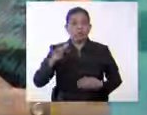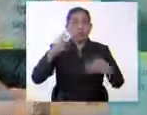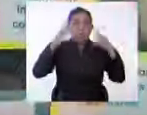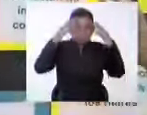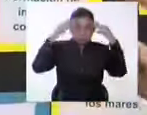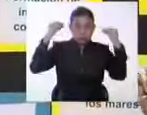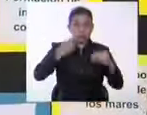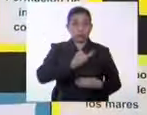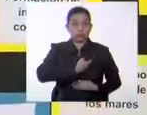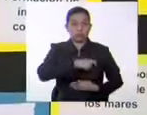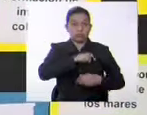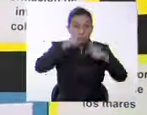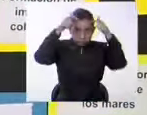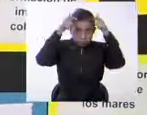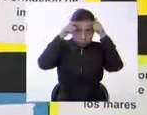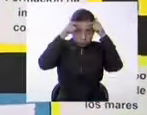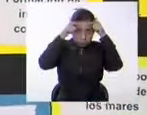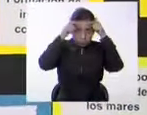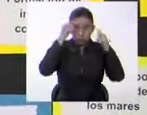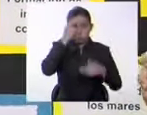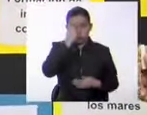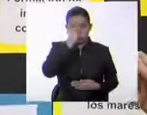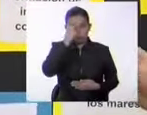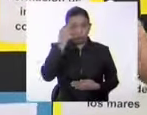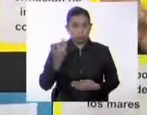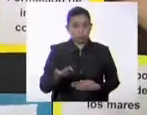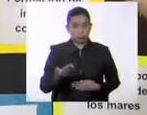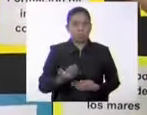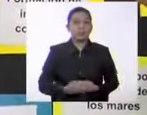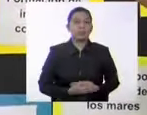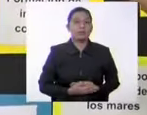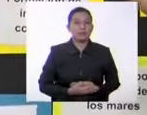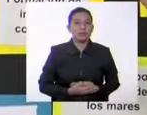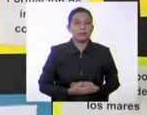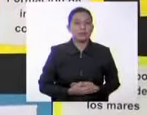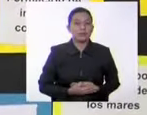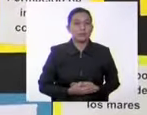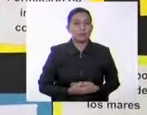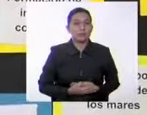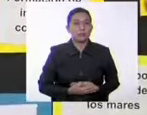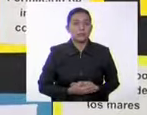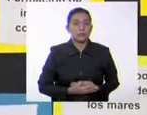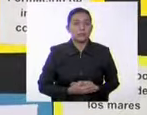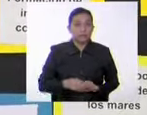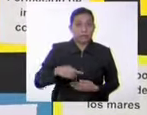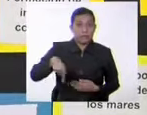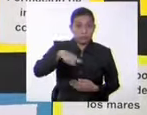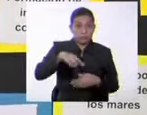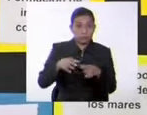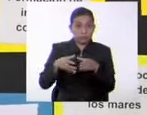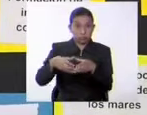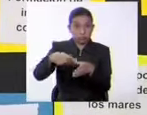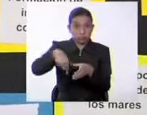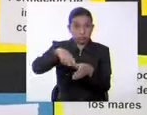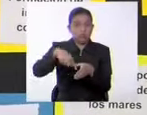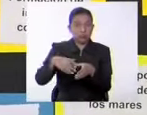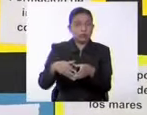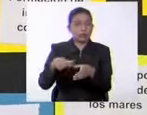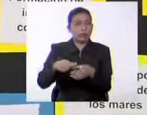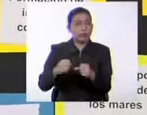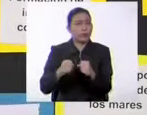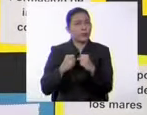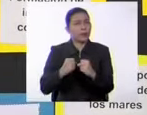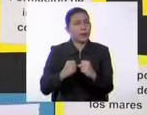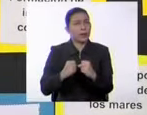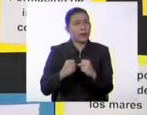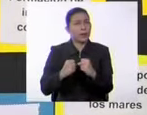reyes católicos que estás representando con tu corona, ¿verdad? Para ellos ese es un fortalecimiento